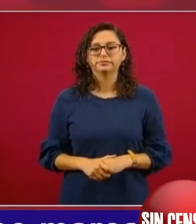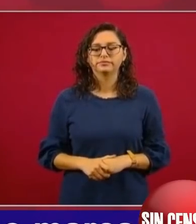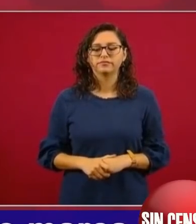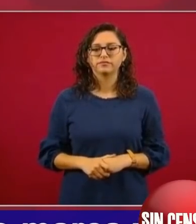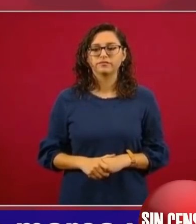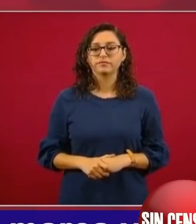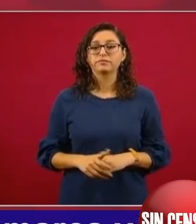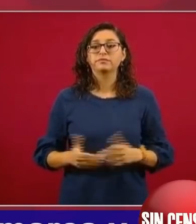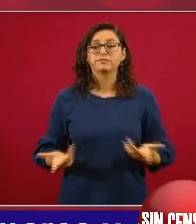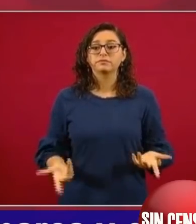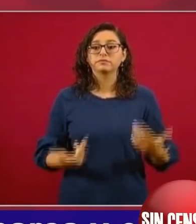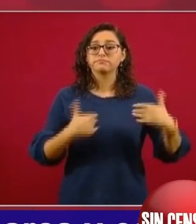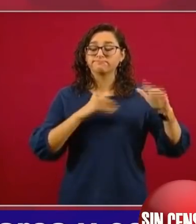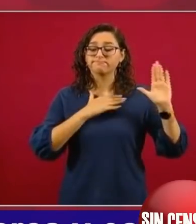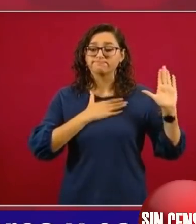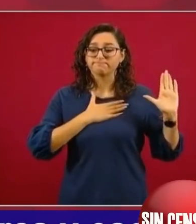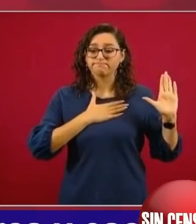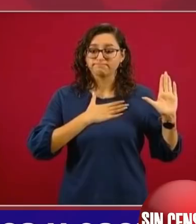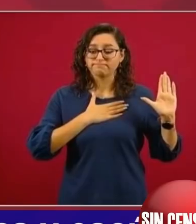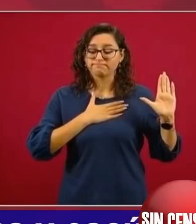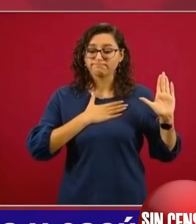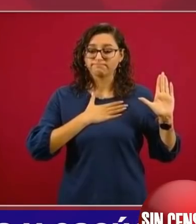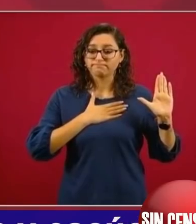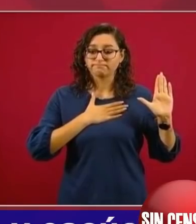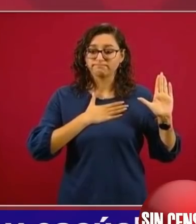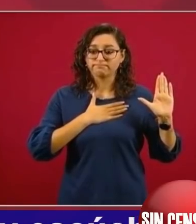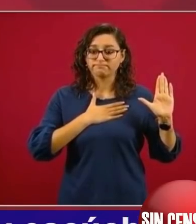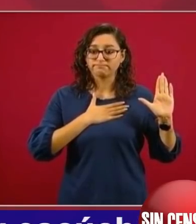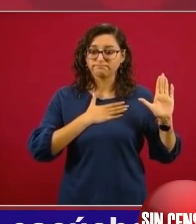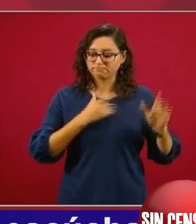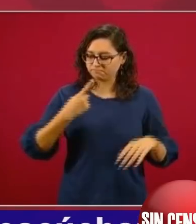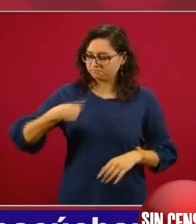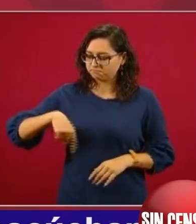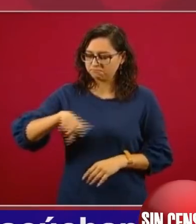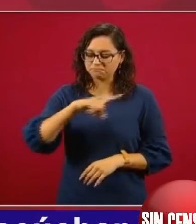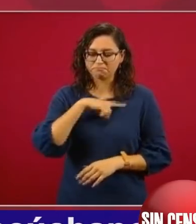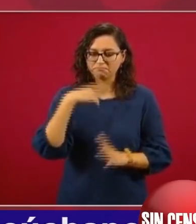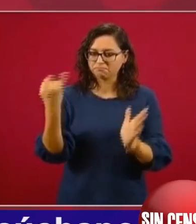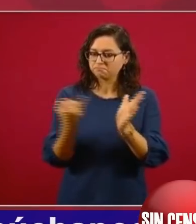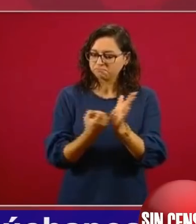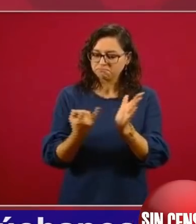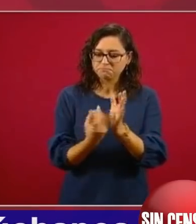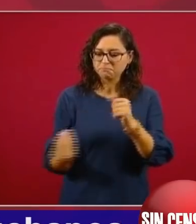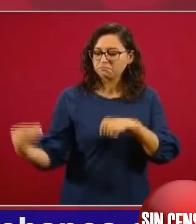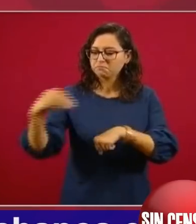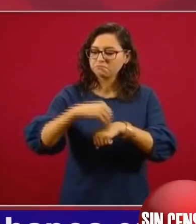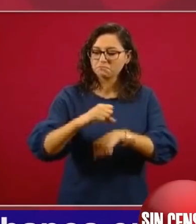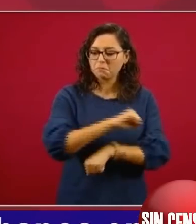porque fue un compromiso que hicimos de no aumentar impuestos.